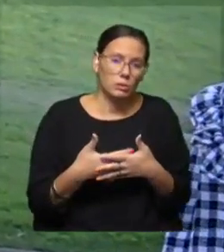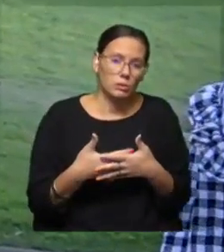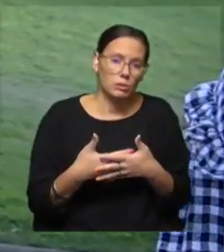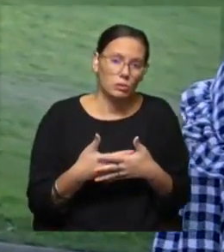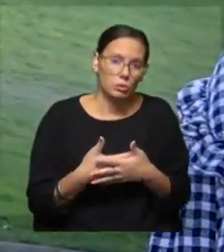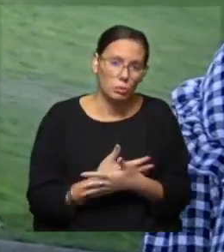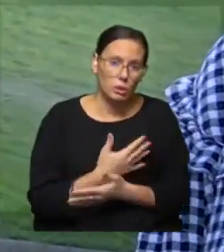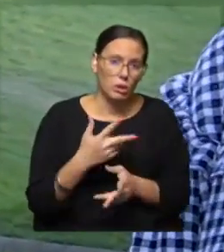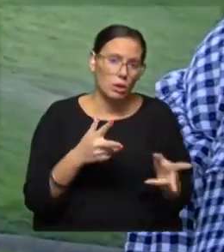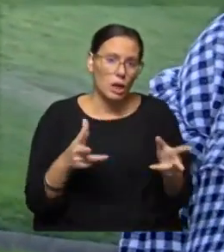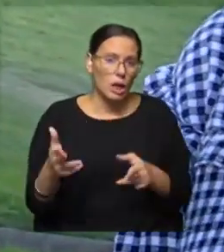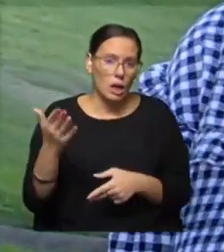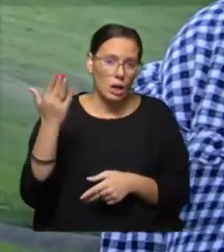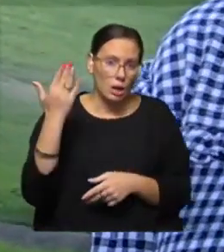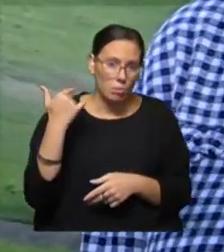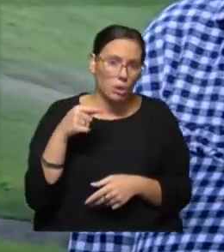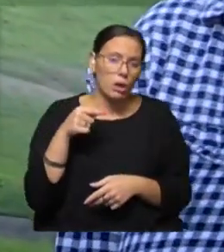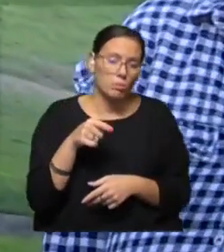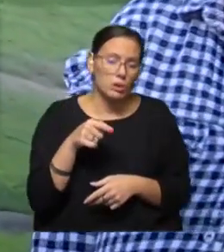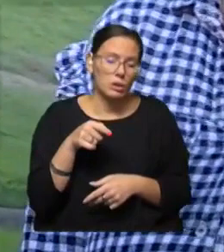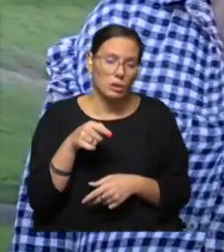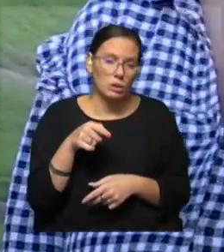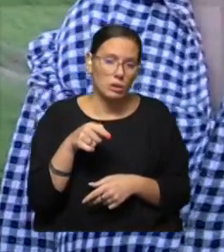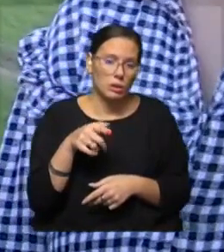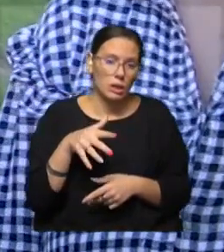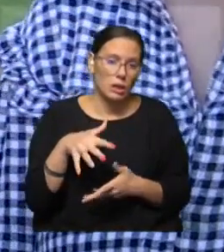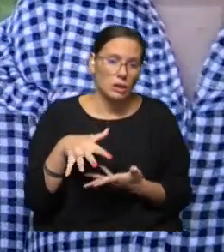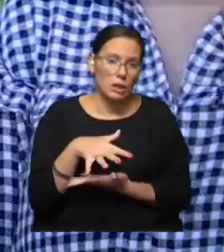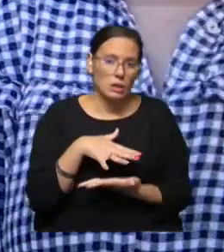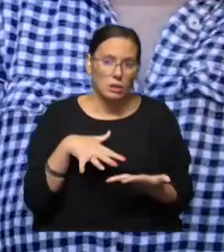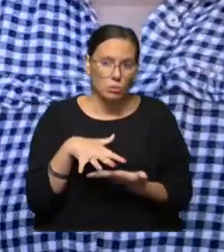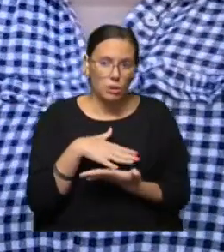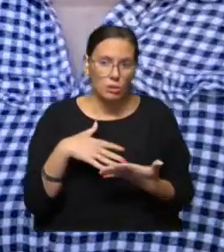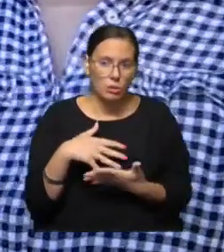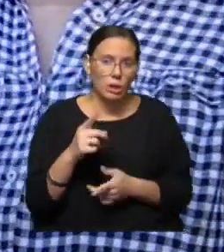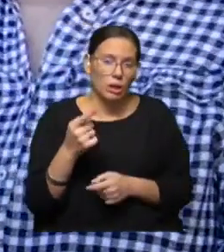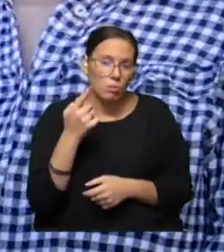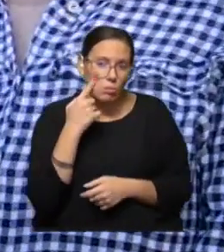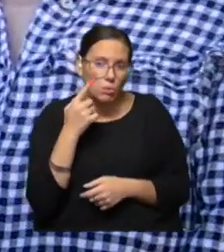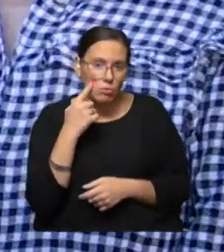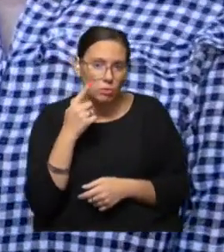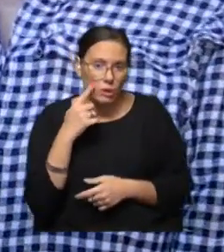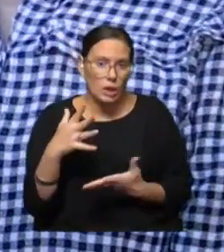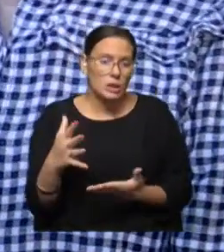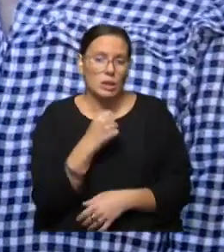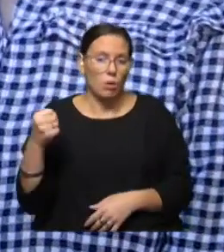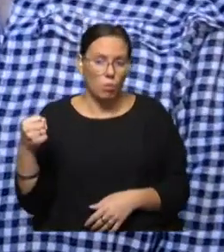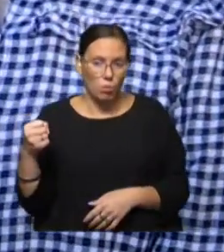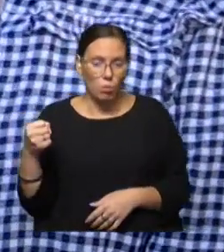en nuestra época por ese tipo de trato que se nos dio y de secuestro